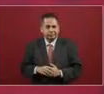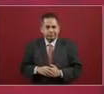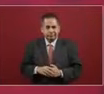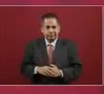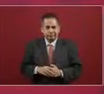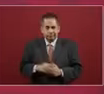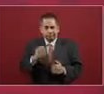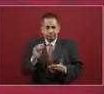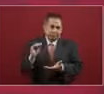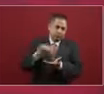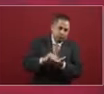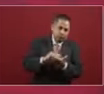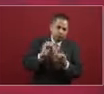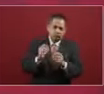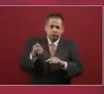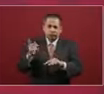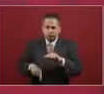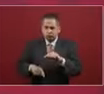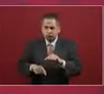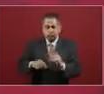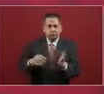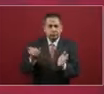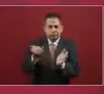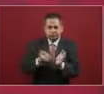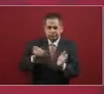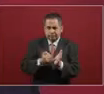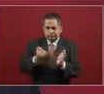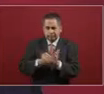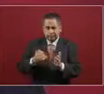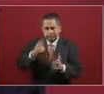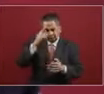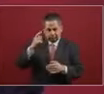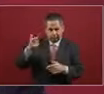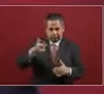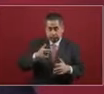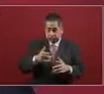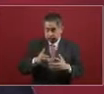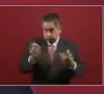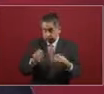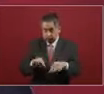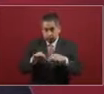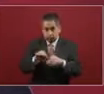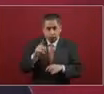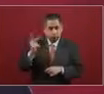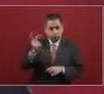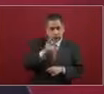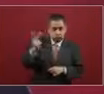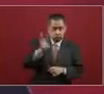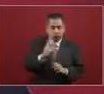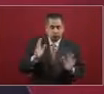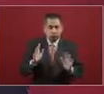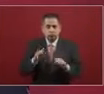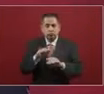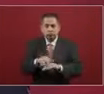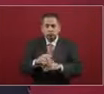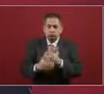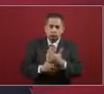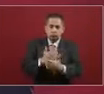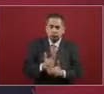o quita de aranceles. Es un asunto que tiene que ver con el